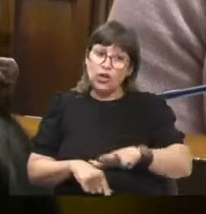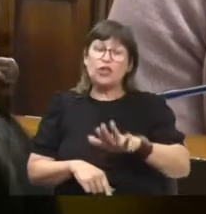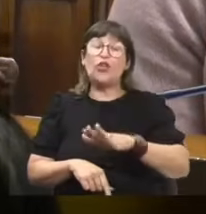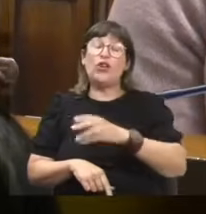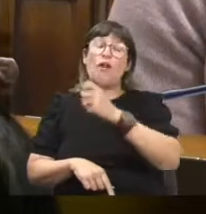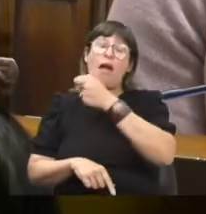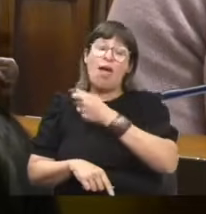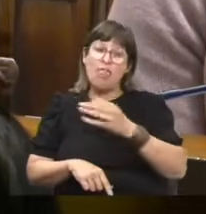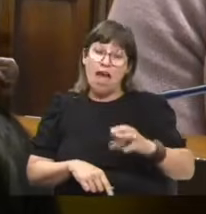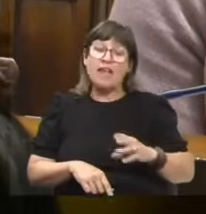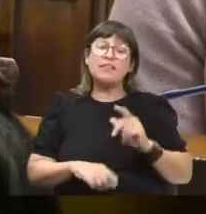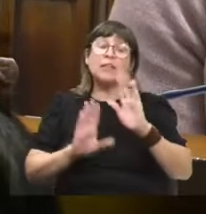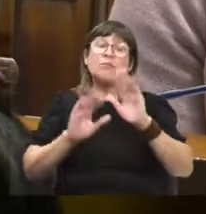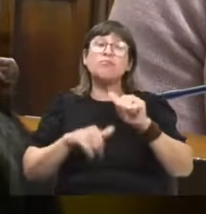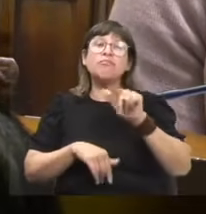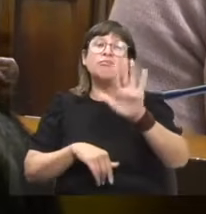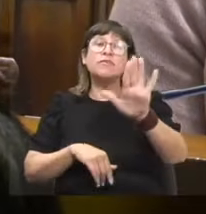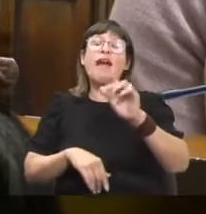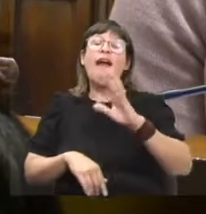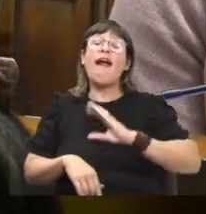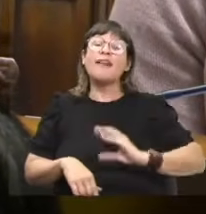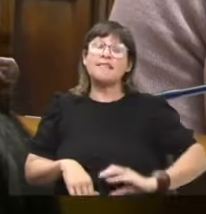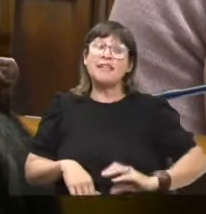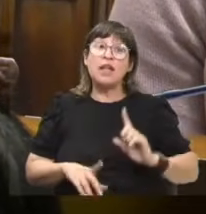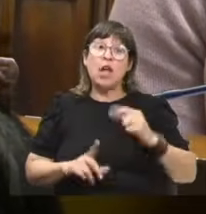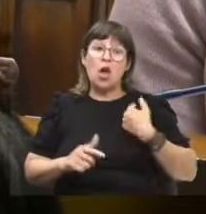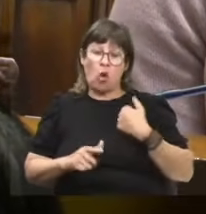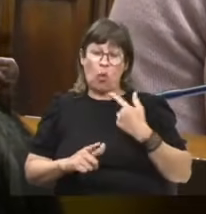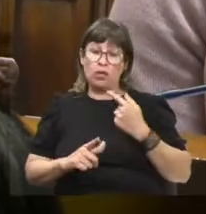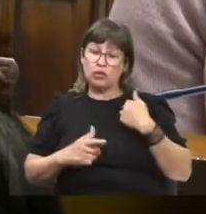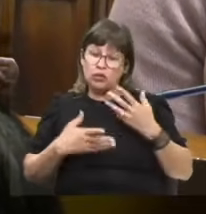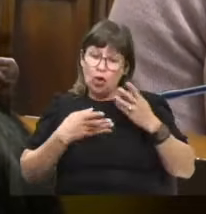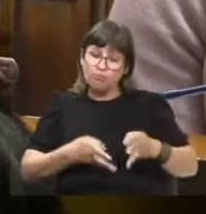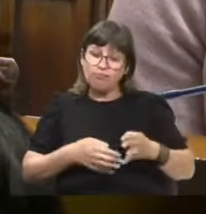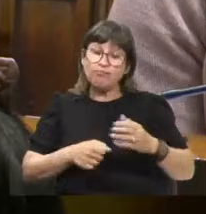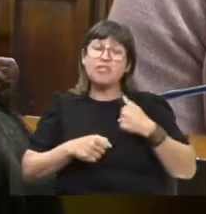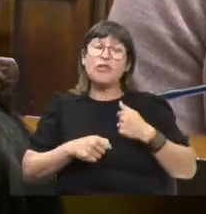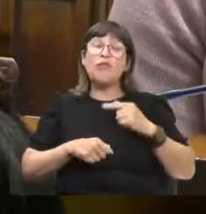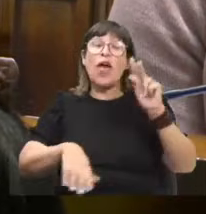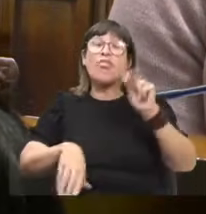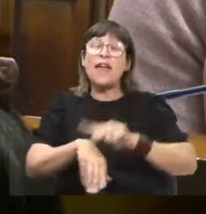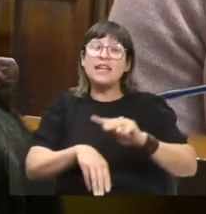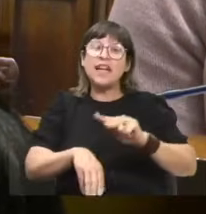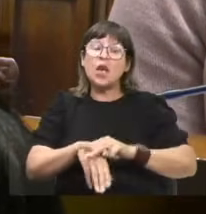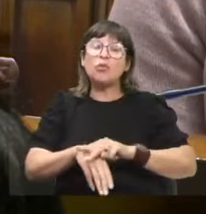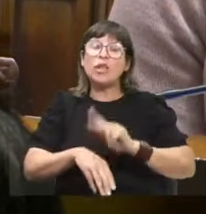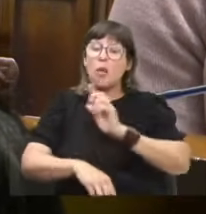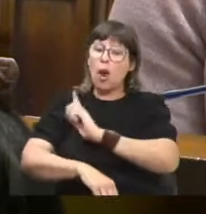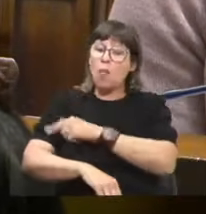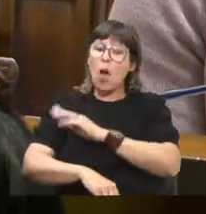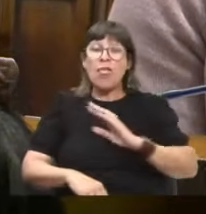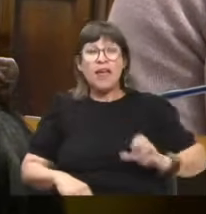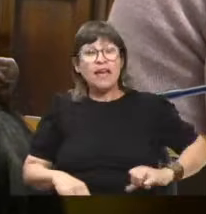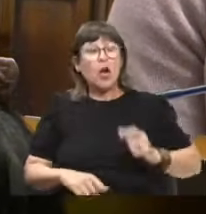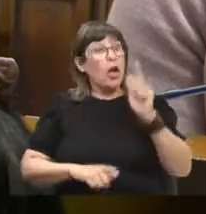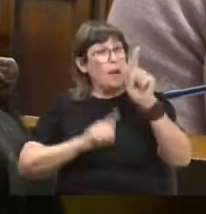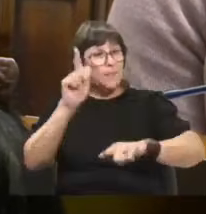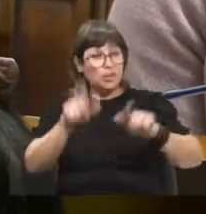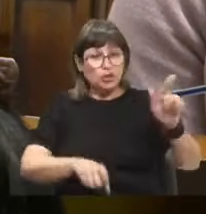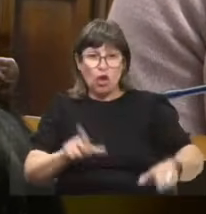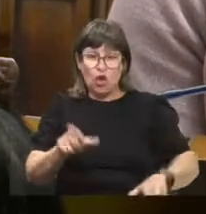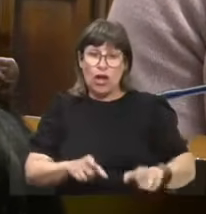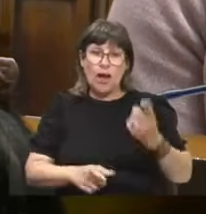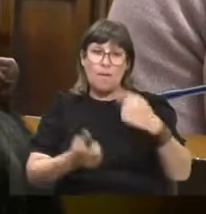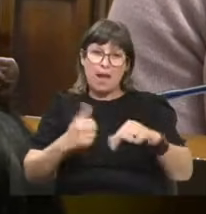y sus características, cuando me tocó el desafío de recomendar al Poder Ejecutivo las personas para